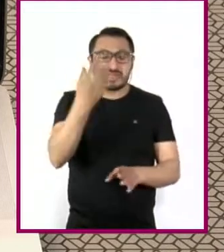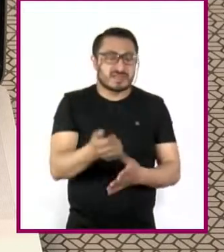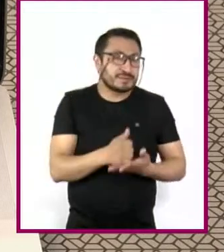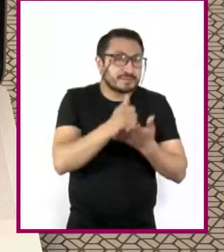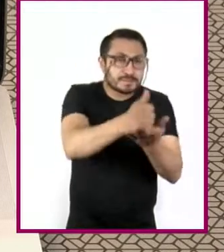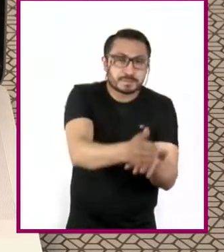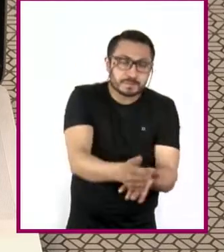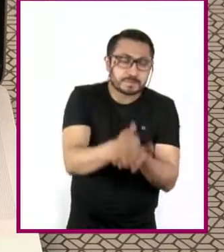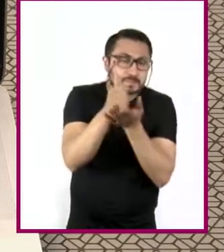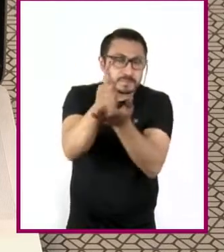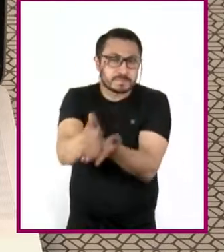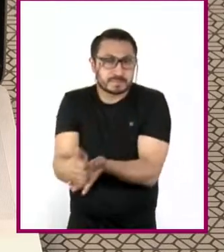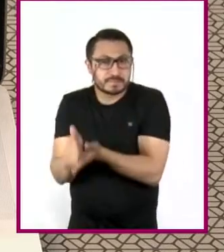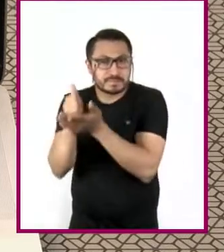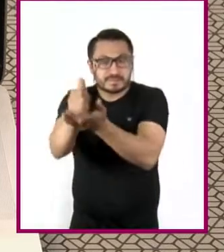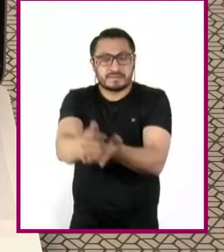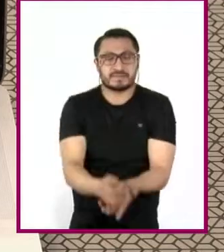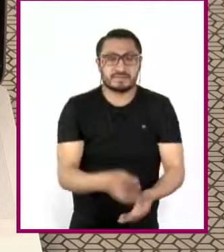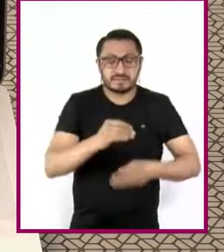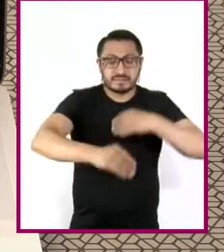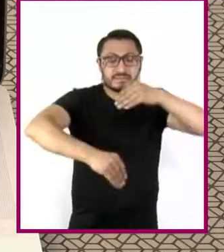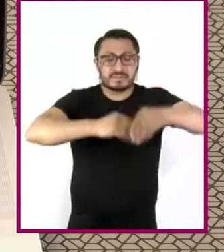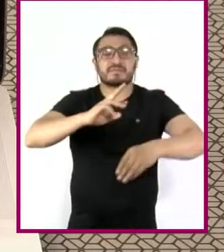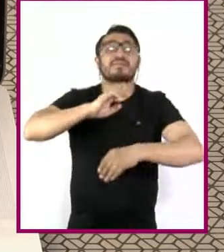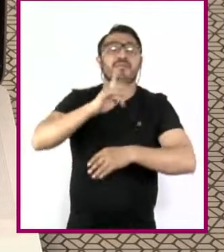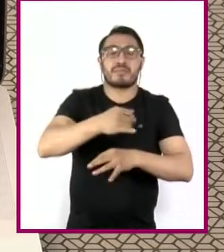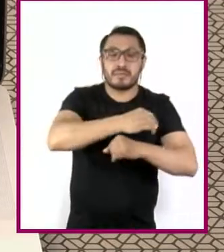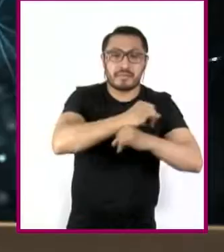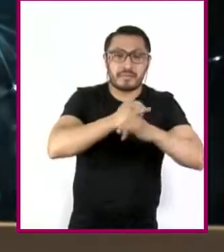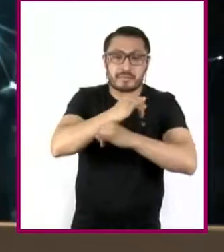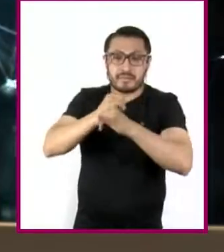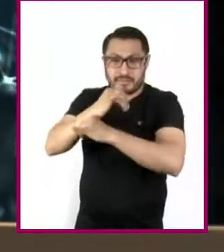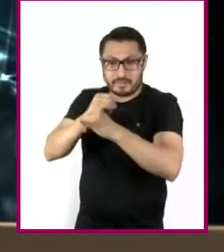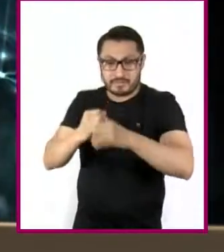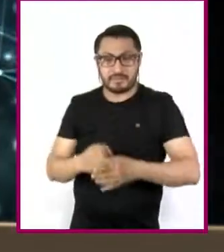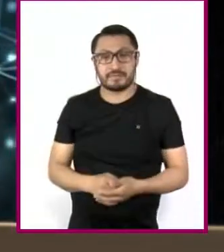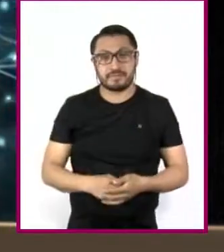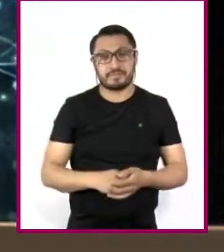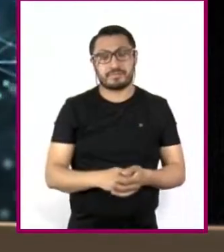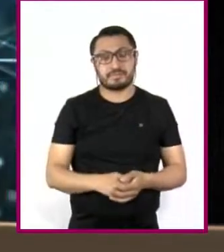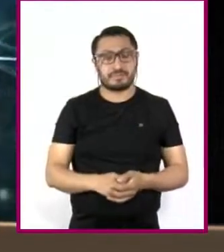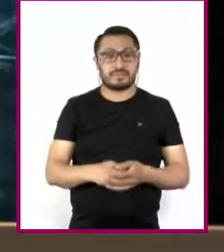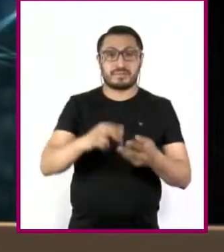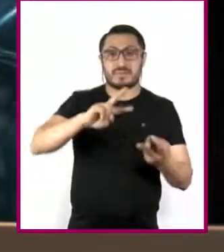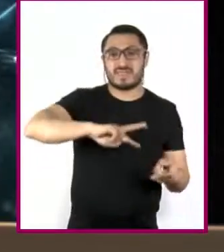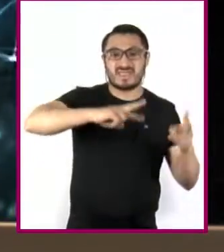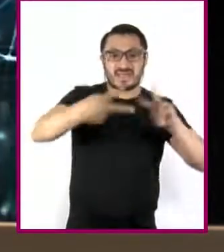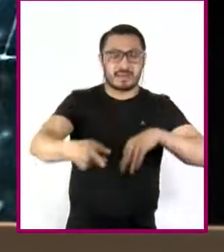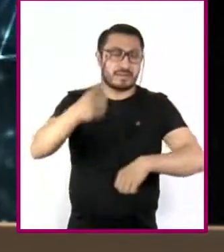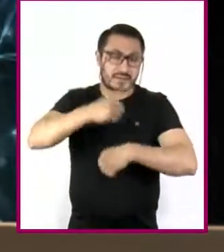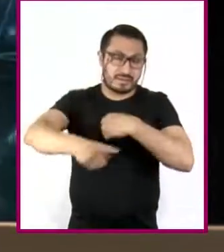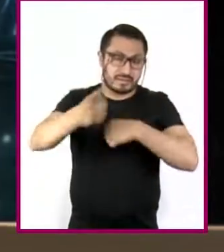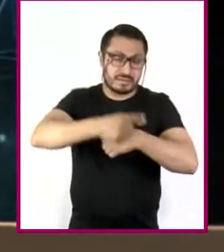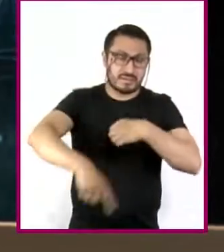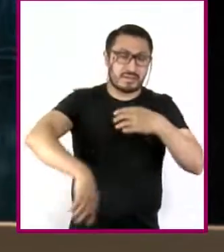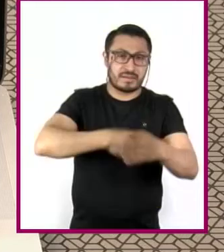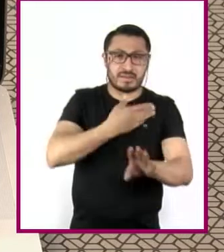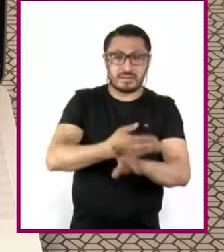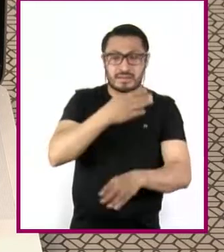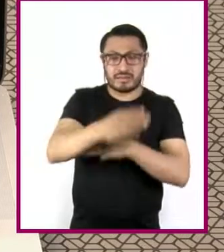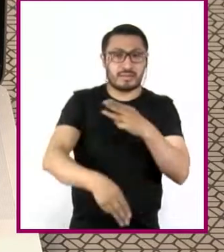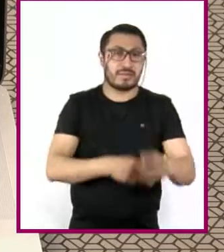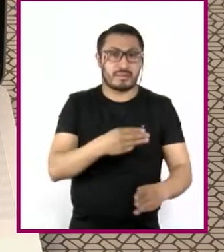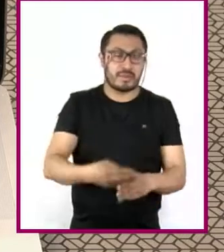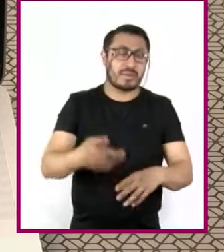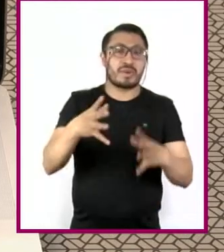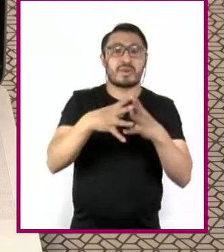contribuir a mejorar lo que ya se está dañando, a revertir el daño que le hemos hecho al ambiente